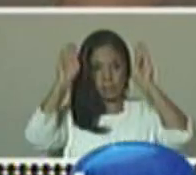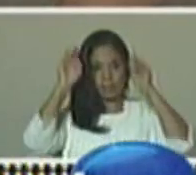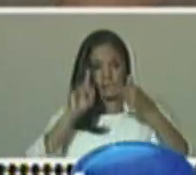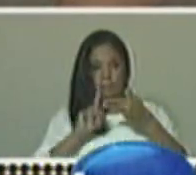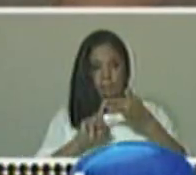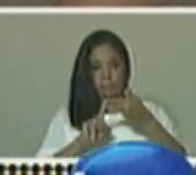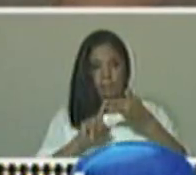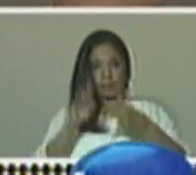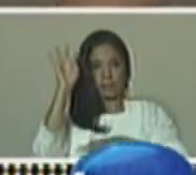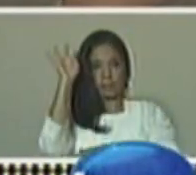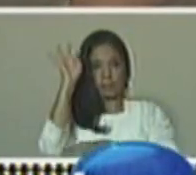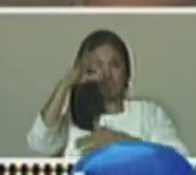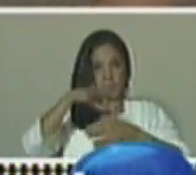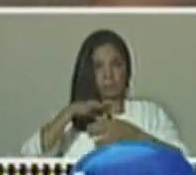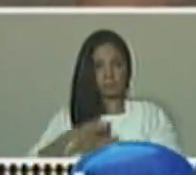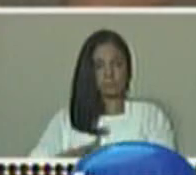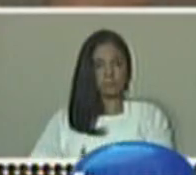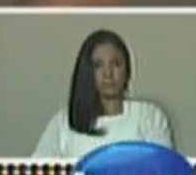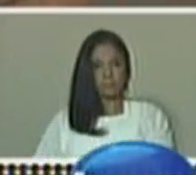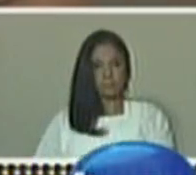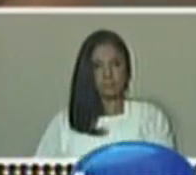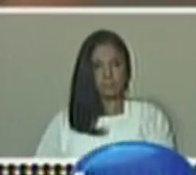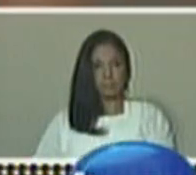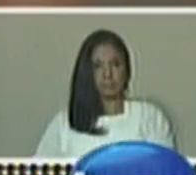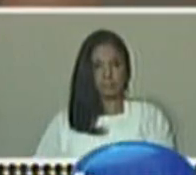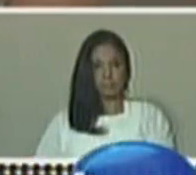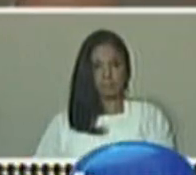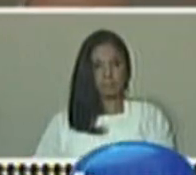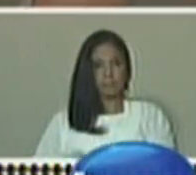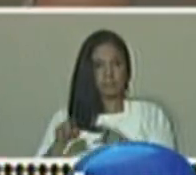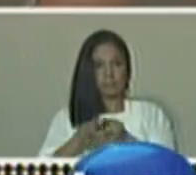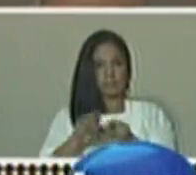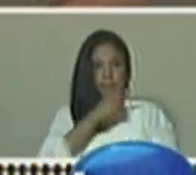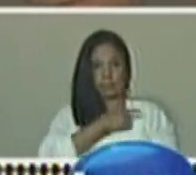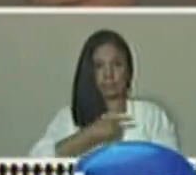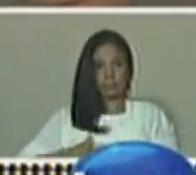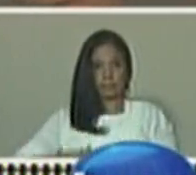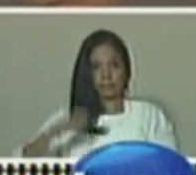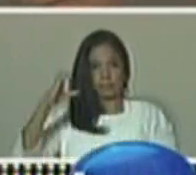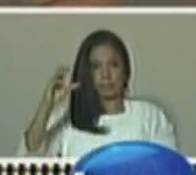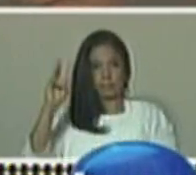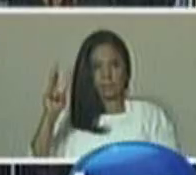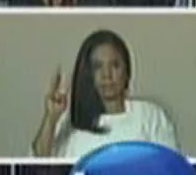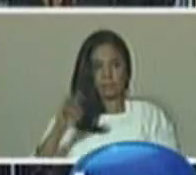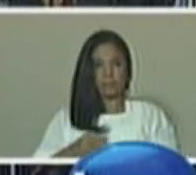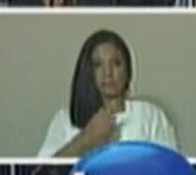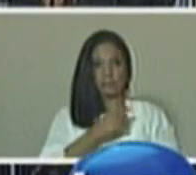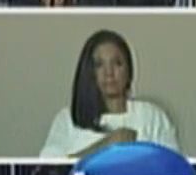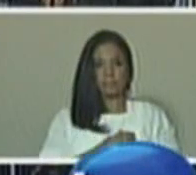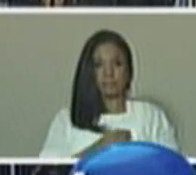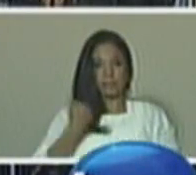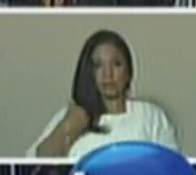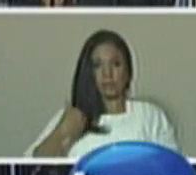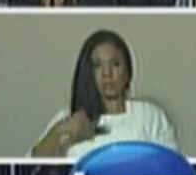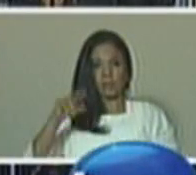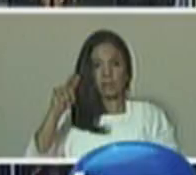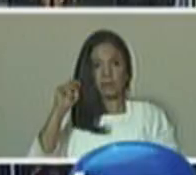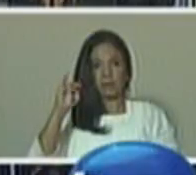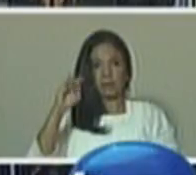Tribunal Electoral. Ahora sí. Y también el presidente de Cleveland Wireless, el señor Nicoló. Jorge Nicoló.